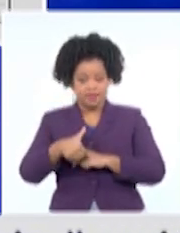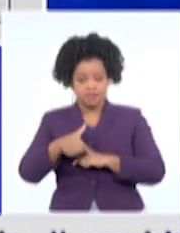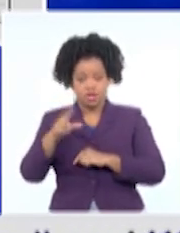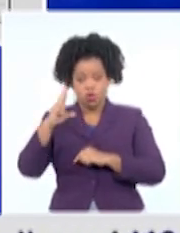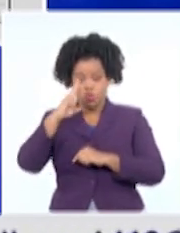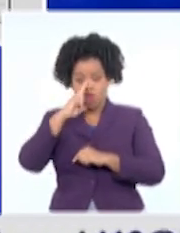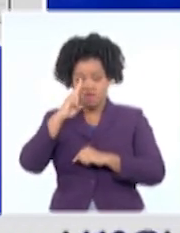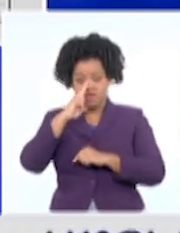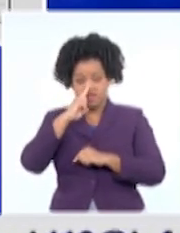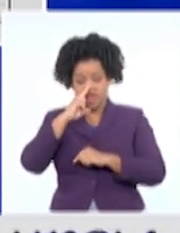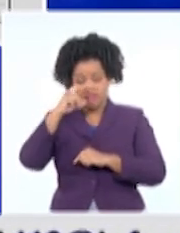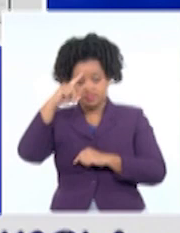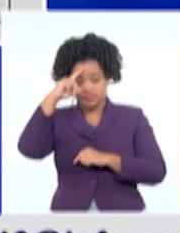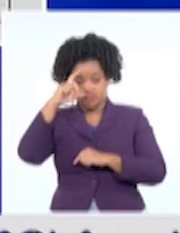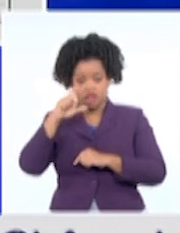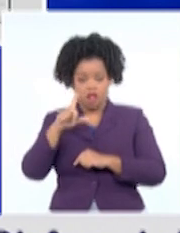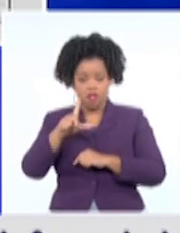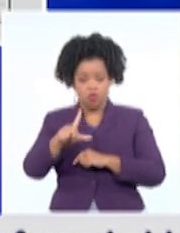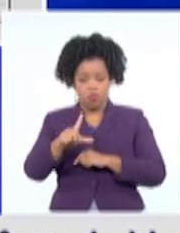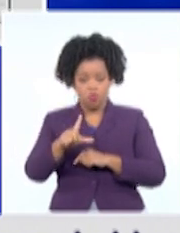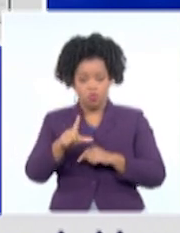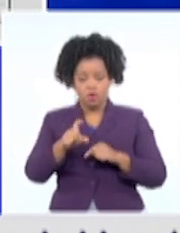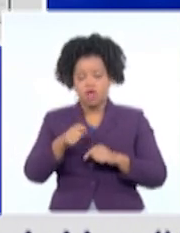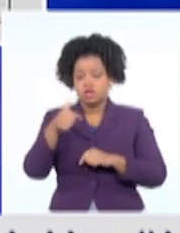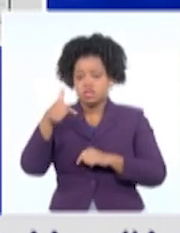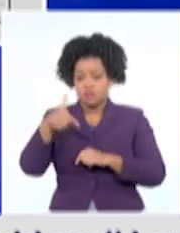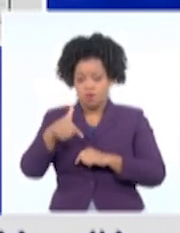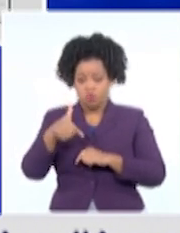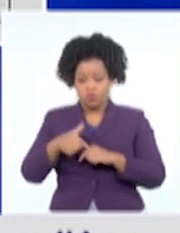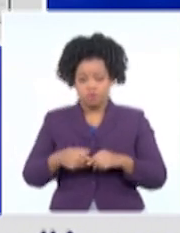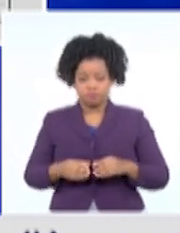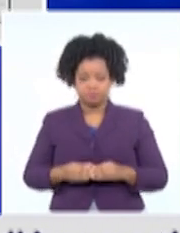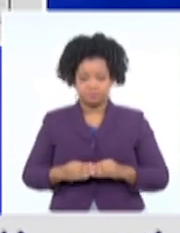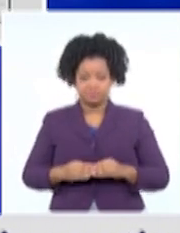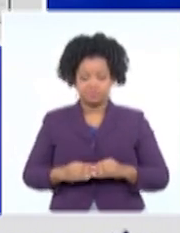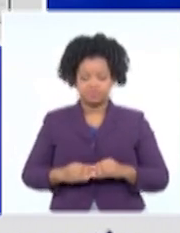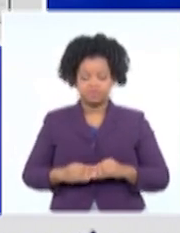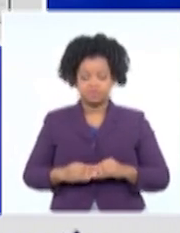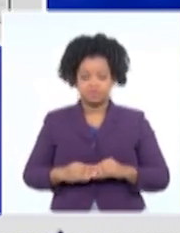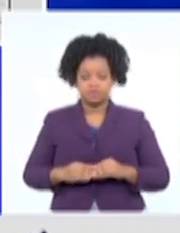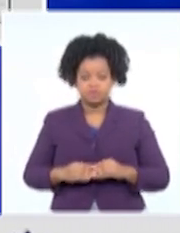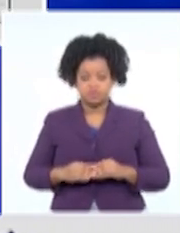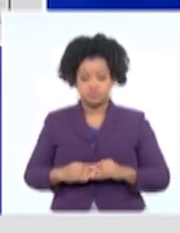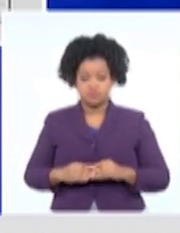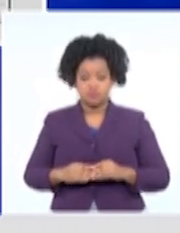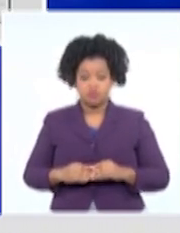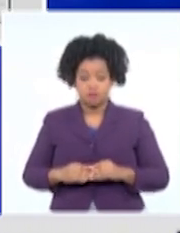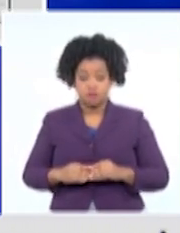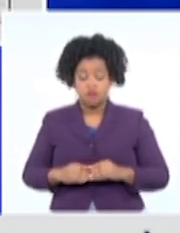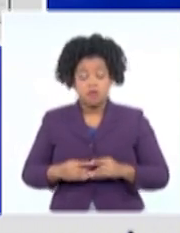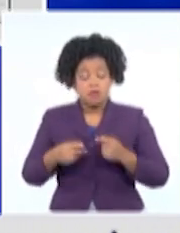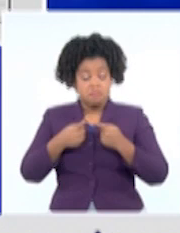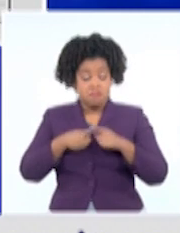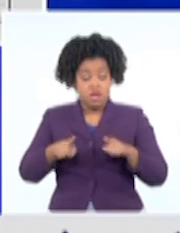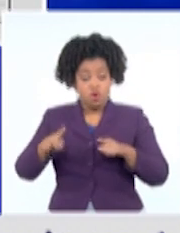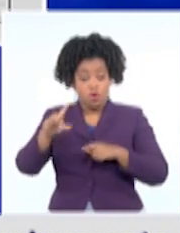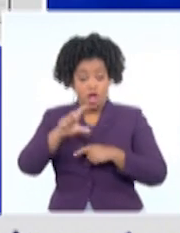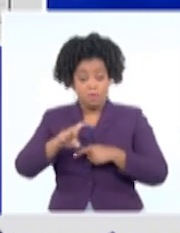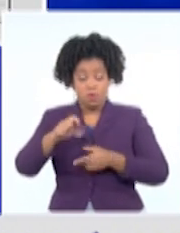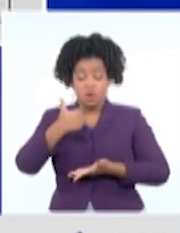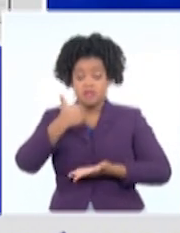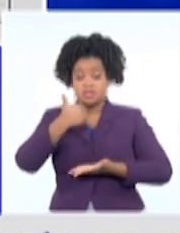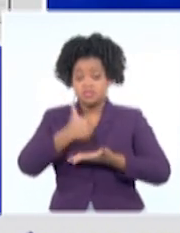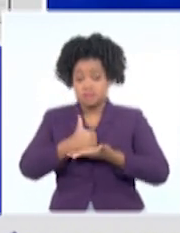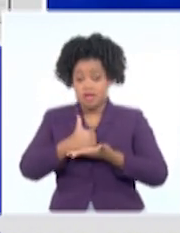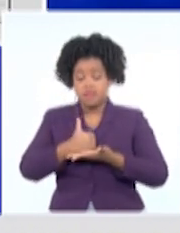de Cubitas y Jimaguayú. Aquí sí, de todas formas, el municipio cabecera ocupa una posición